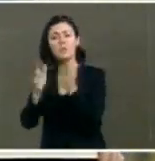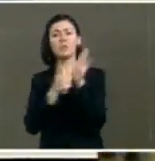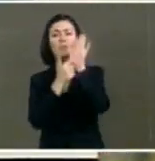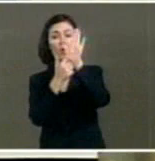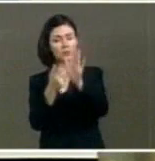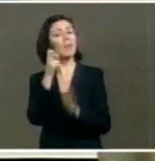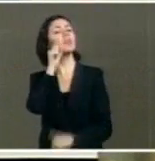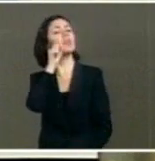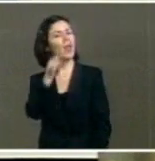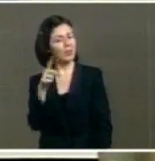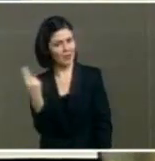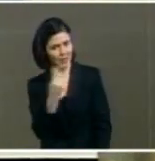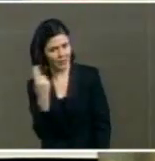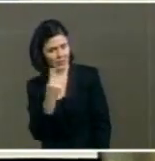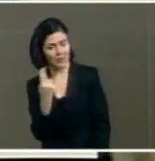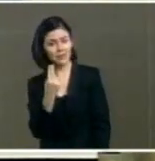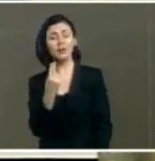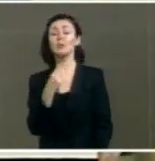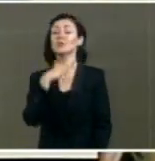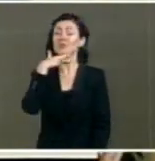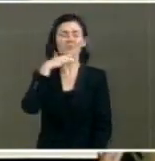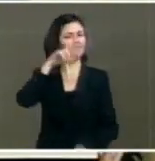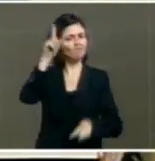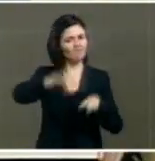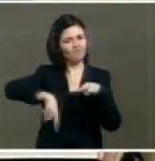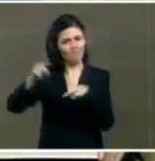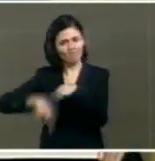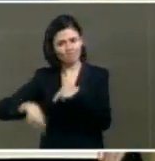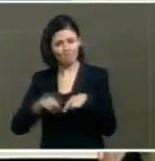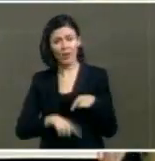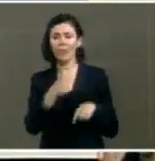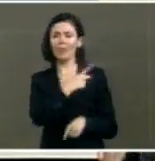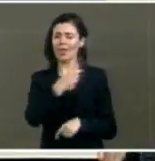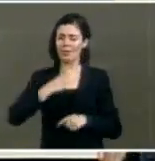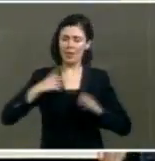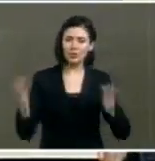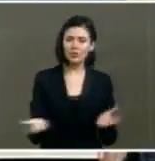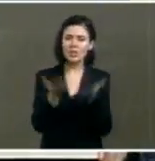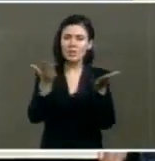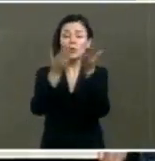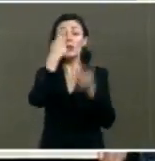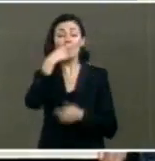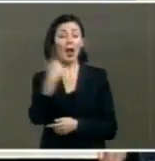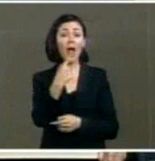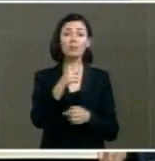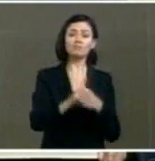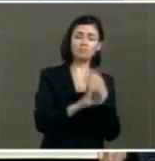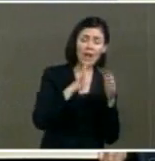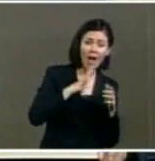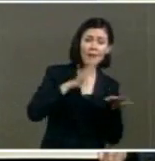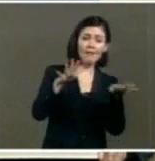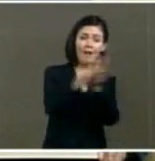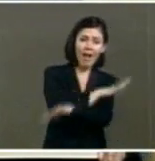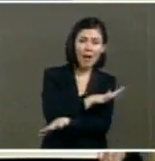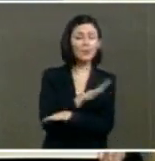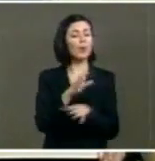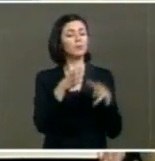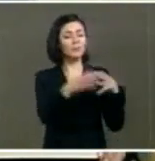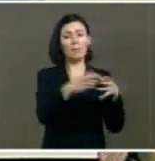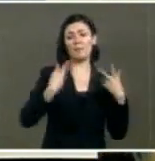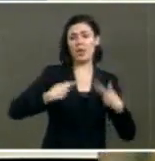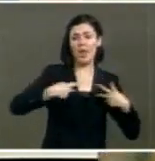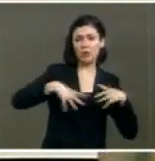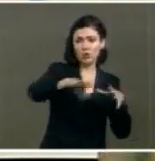adelante. Tenemos que impulsar los cambios que nos permitan cerrar la brecha entre ciudadanía y